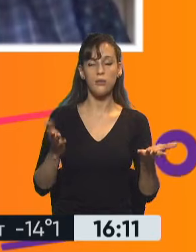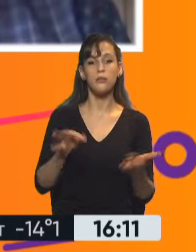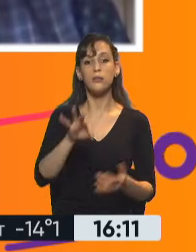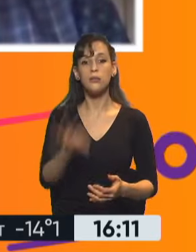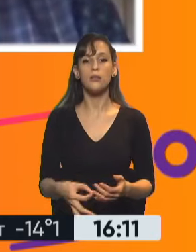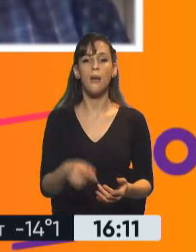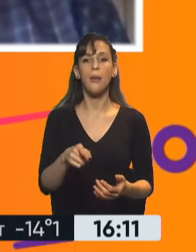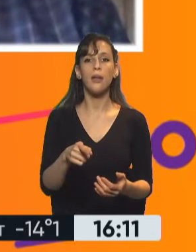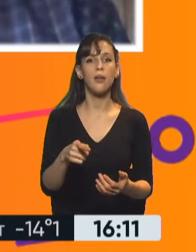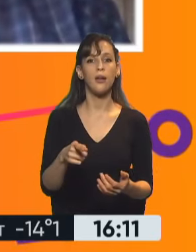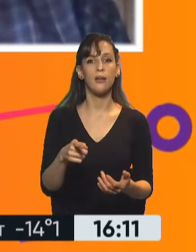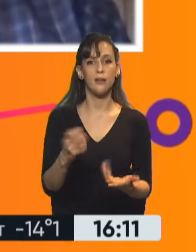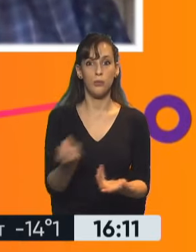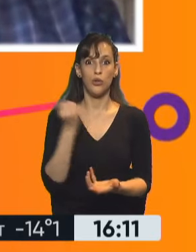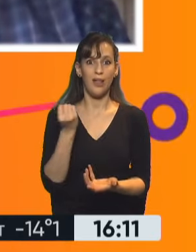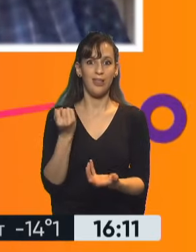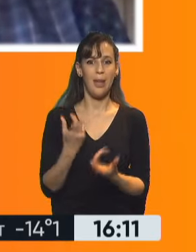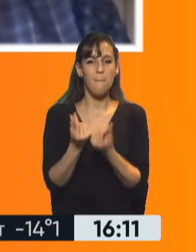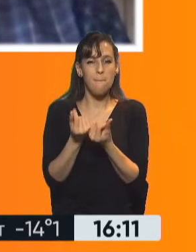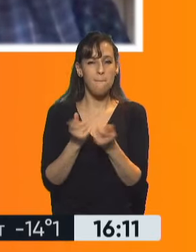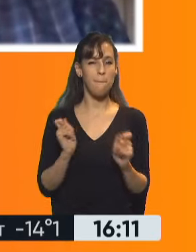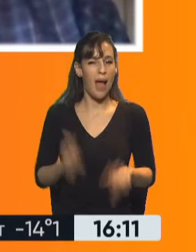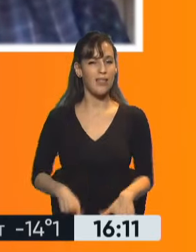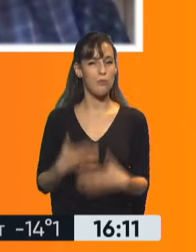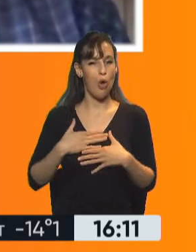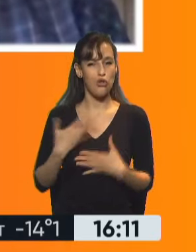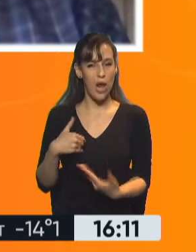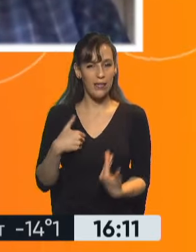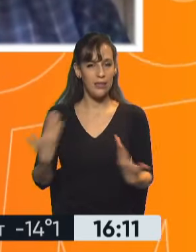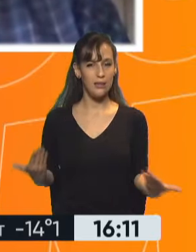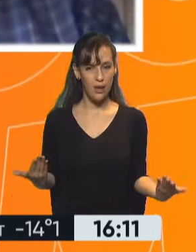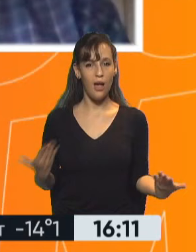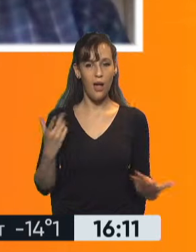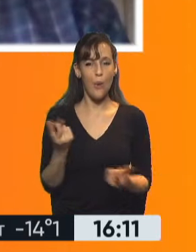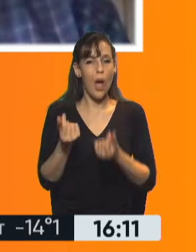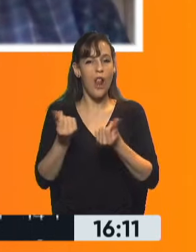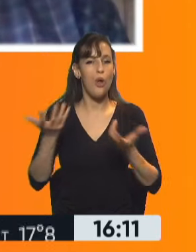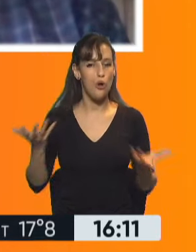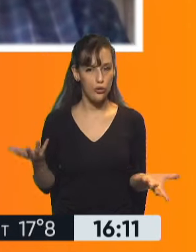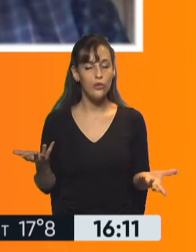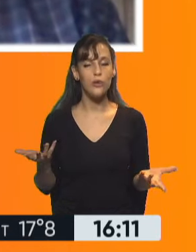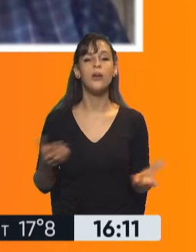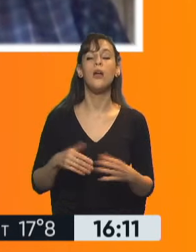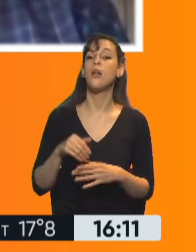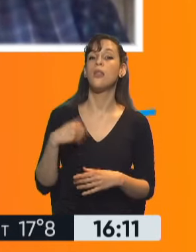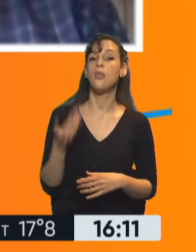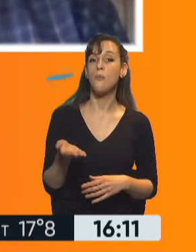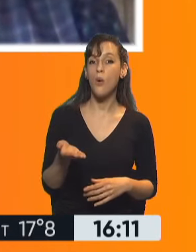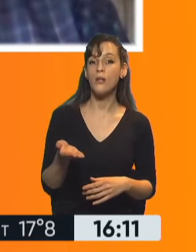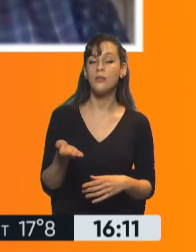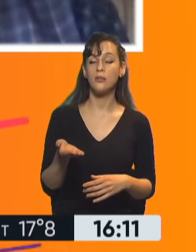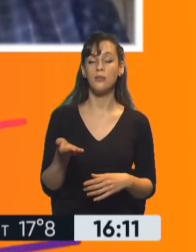que tiene, ¿no? Para nuestro patrimonio, también encontrar este tipo de cosas. La verdad que, después me imagino que con